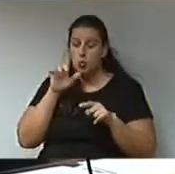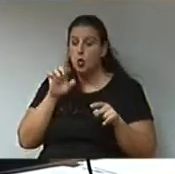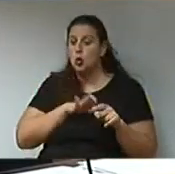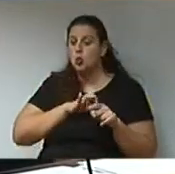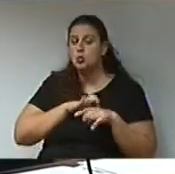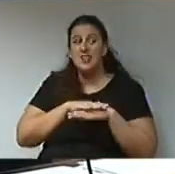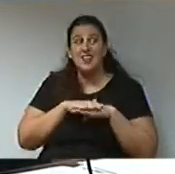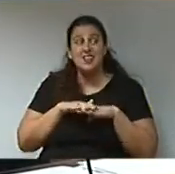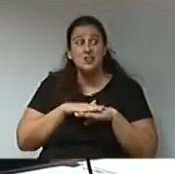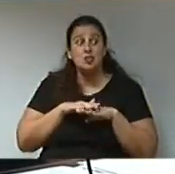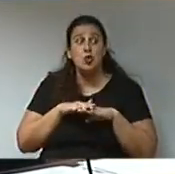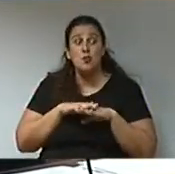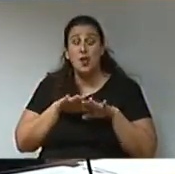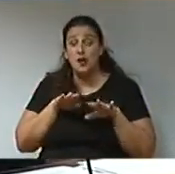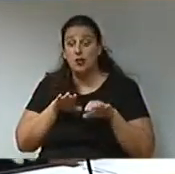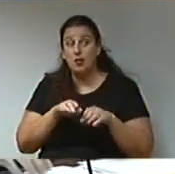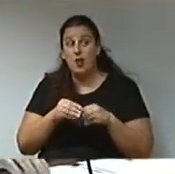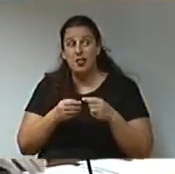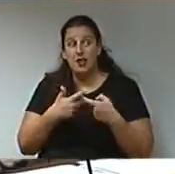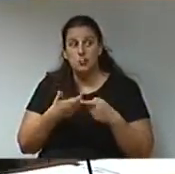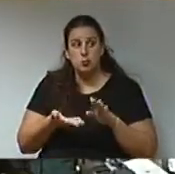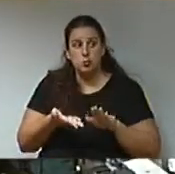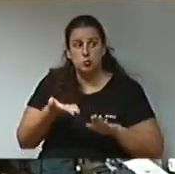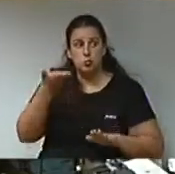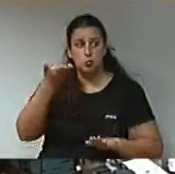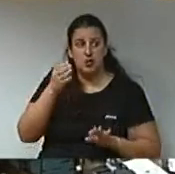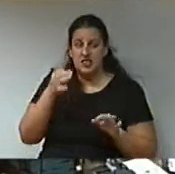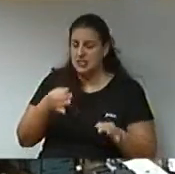es subir los impuestos. ¡Siempre!